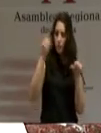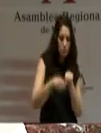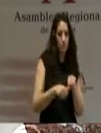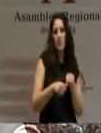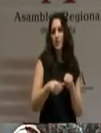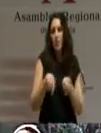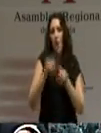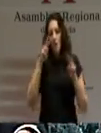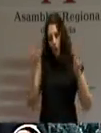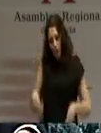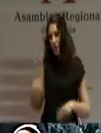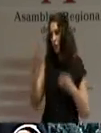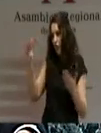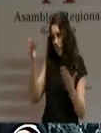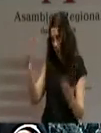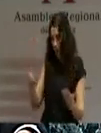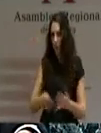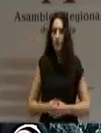el momento de eso.